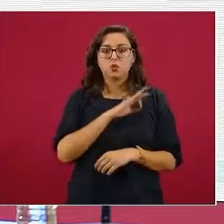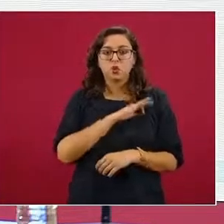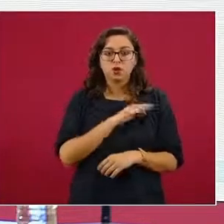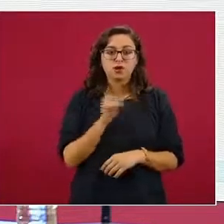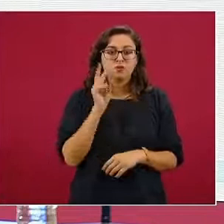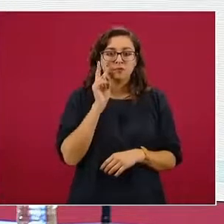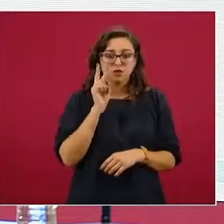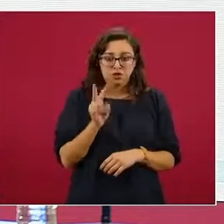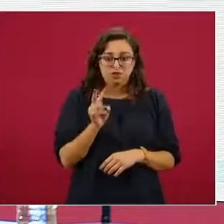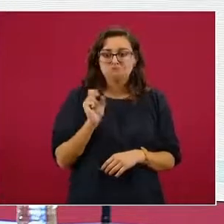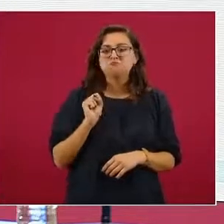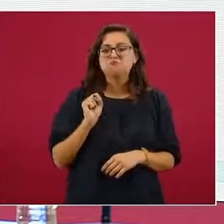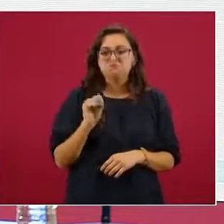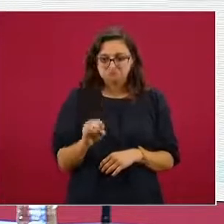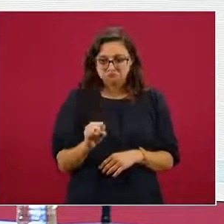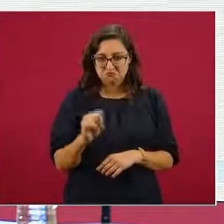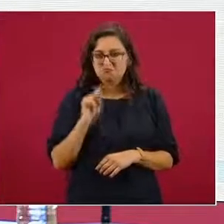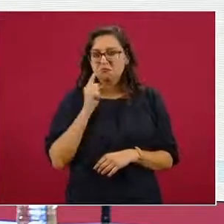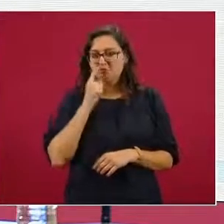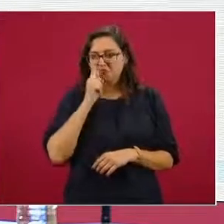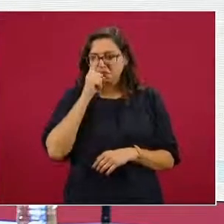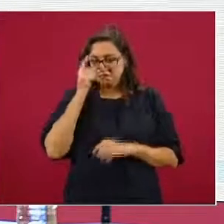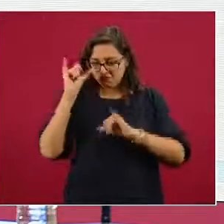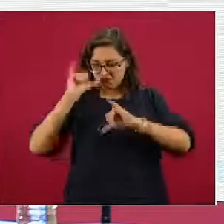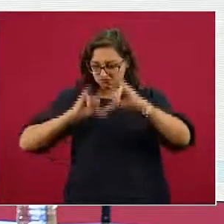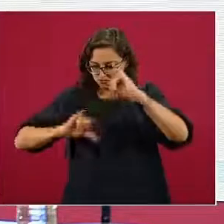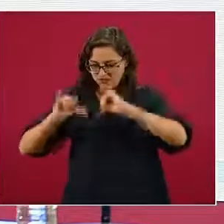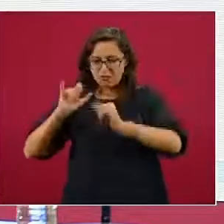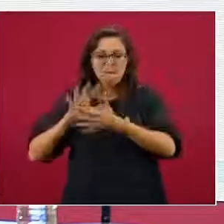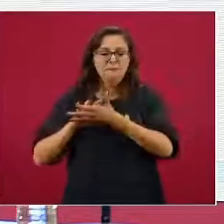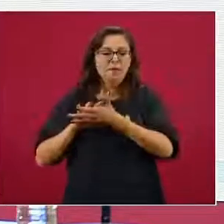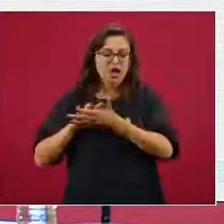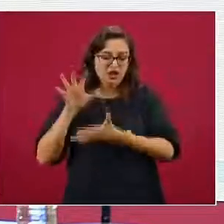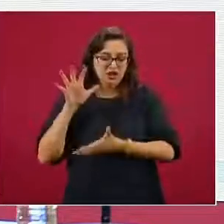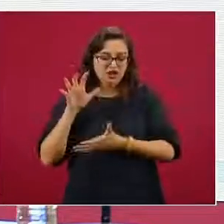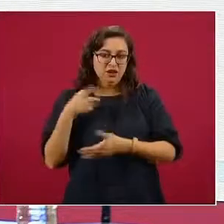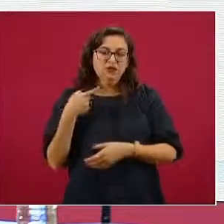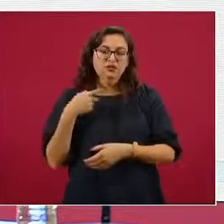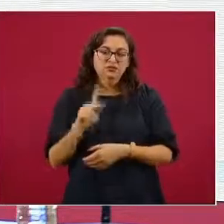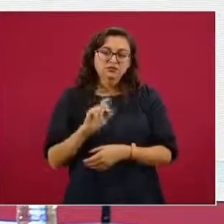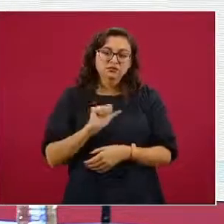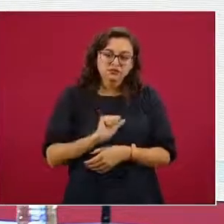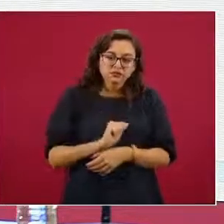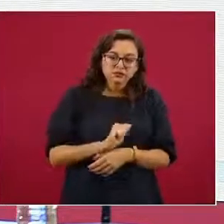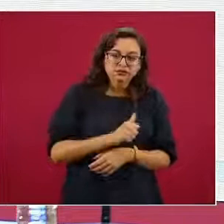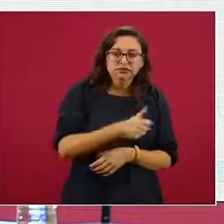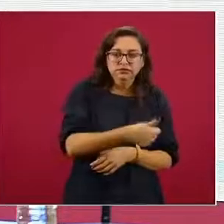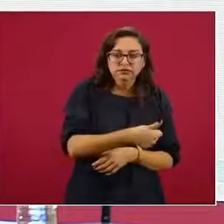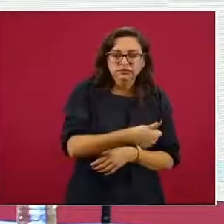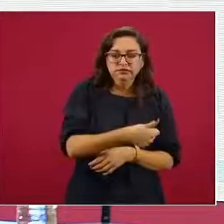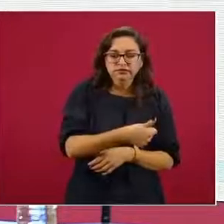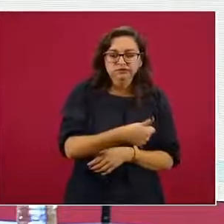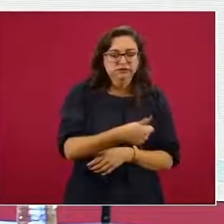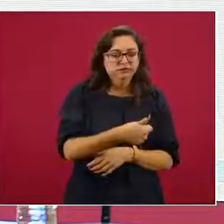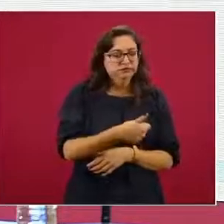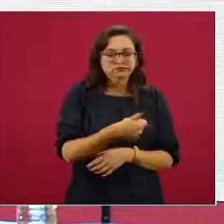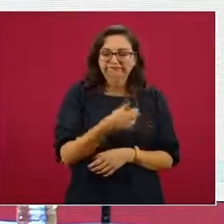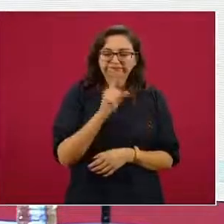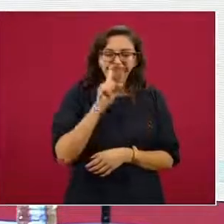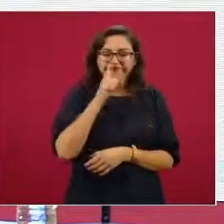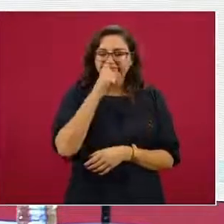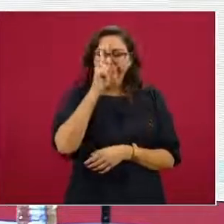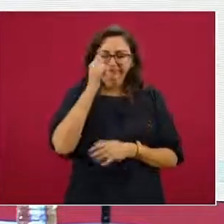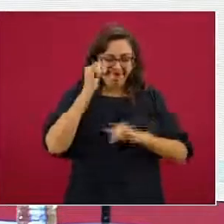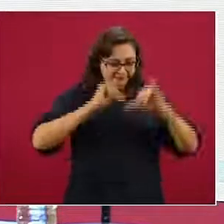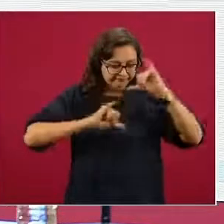las que fueron confirmadas por laboratorio, la gran mayoría. Pero otras tantas no se les pudo tomar una muestra